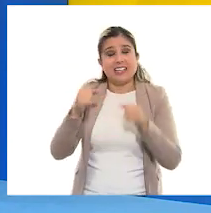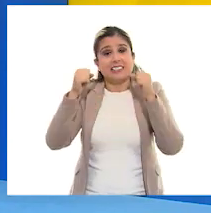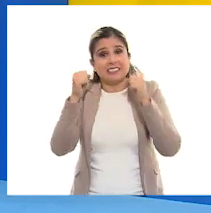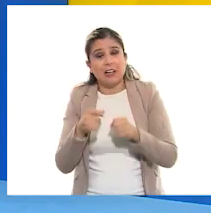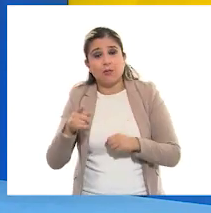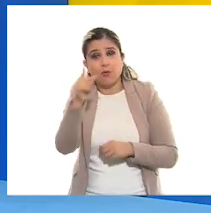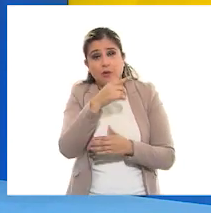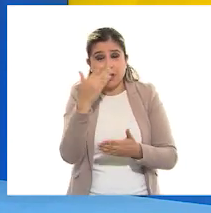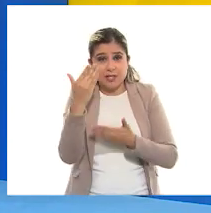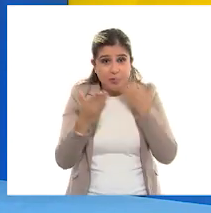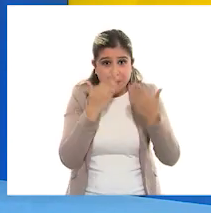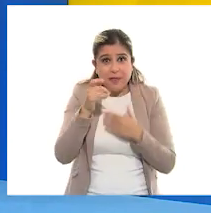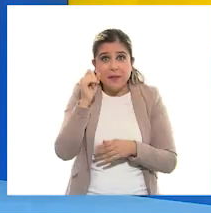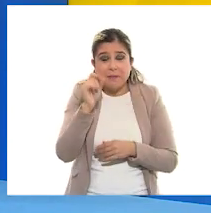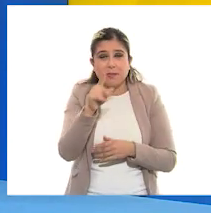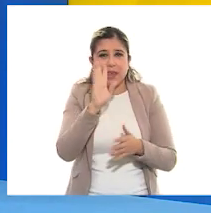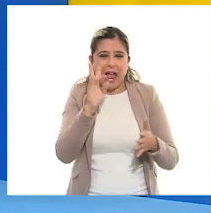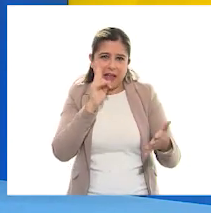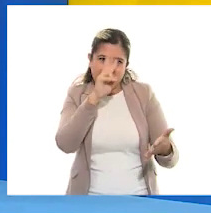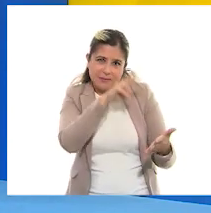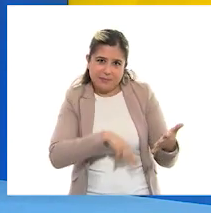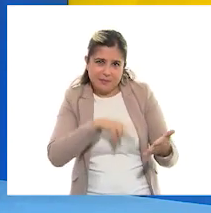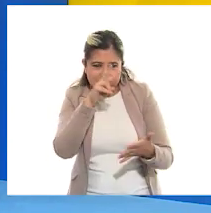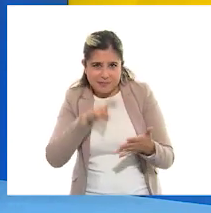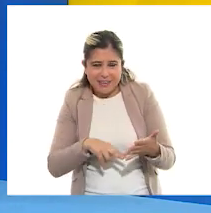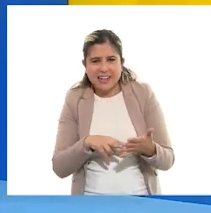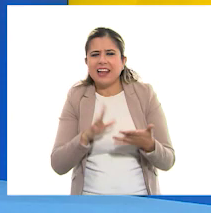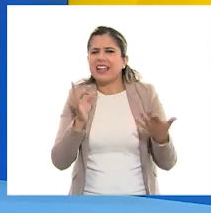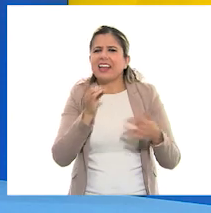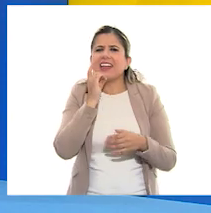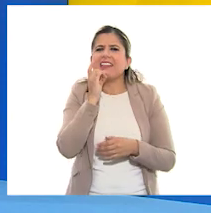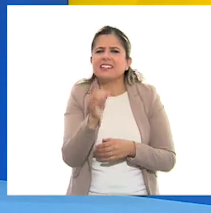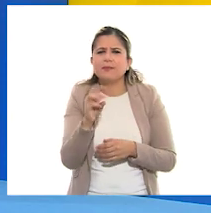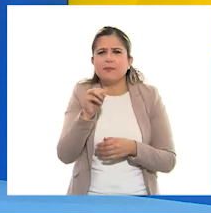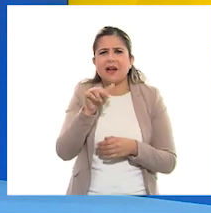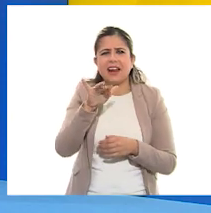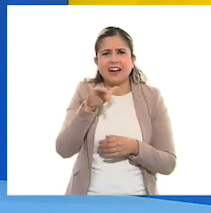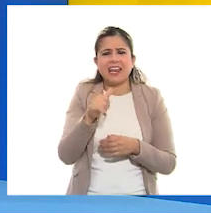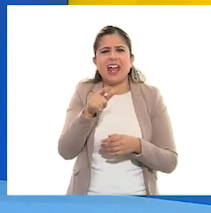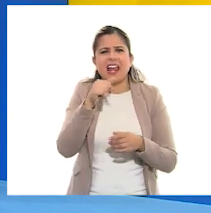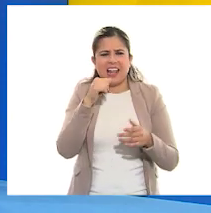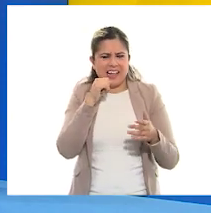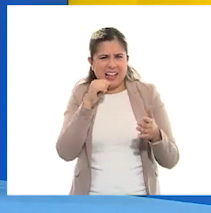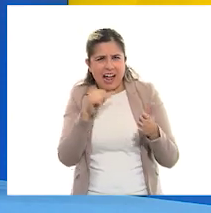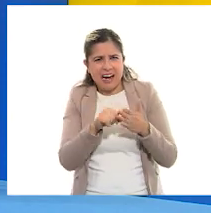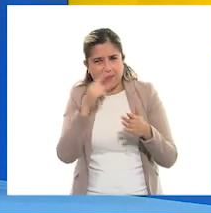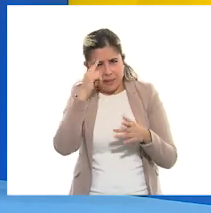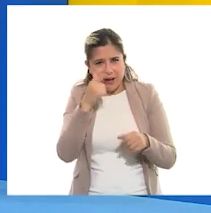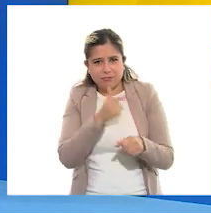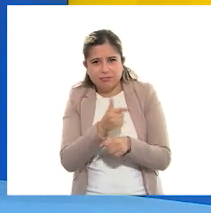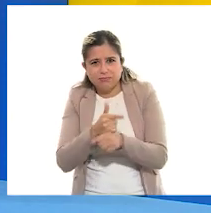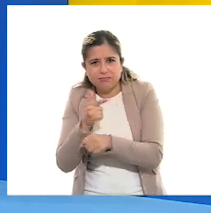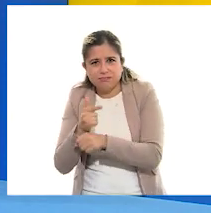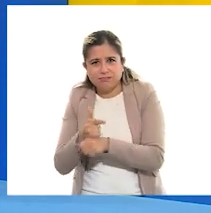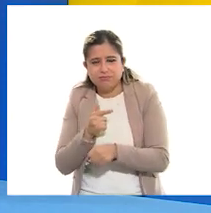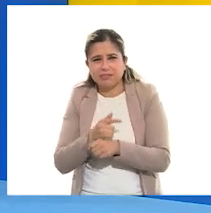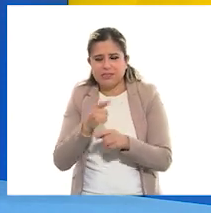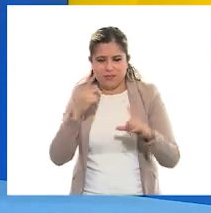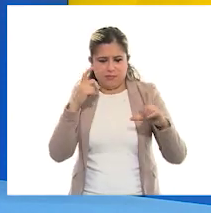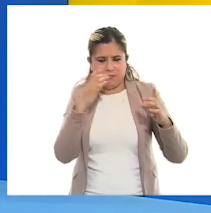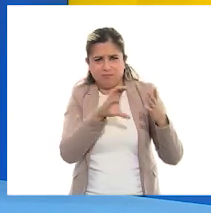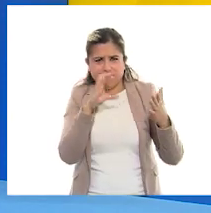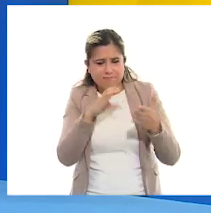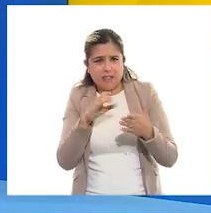nuestros estudiantes también lo notaron. ¿Y qué dirías, María? ¿Las cartas que identificaste en el fragmento